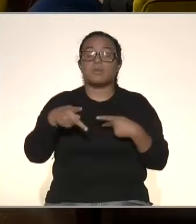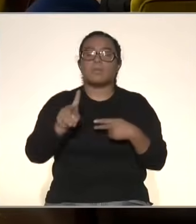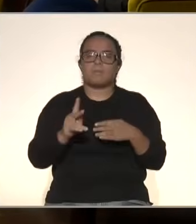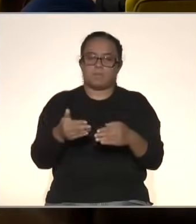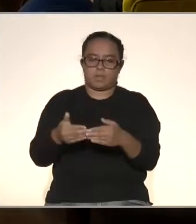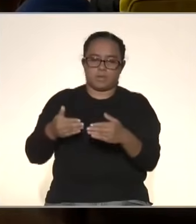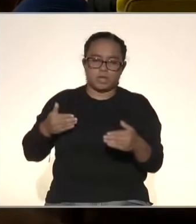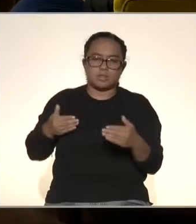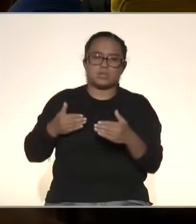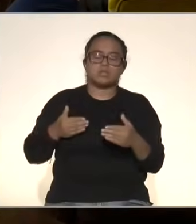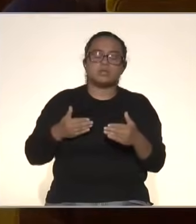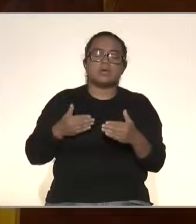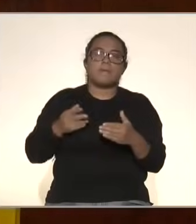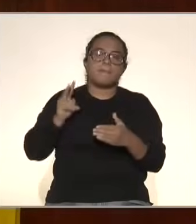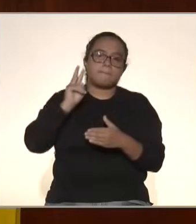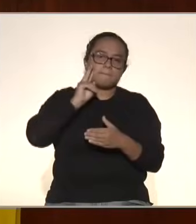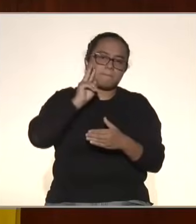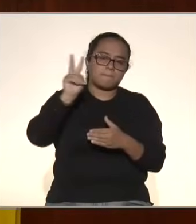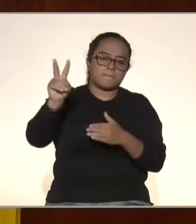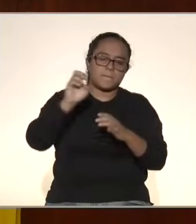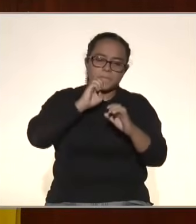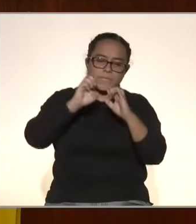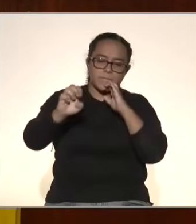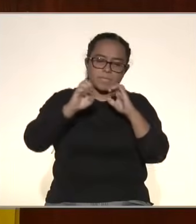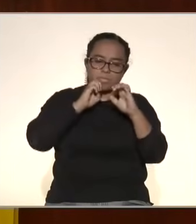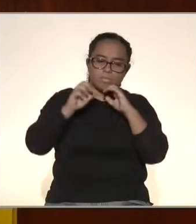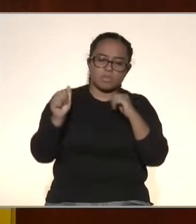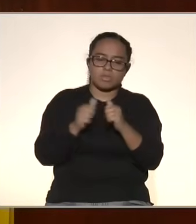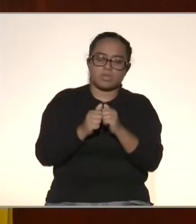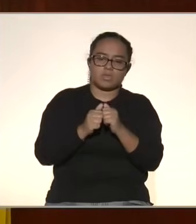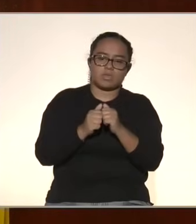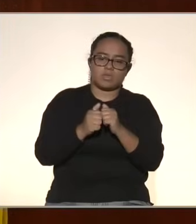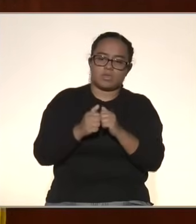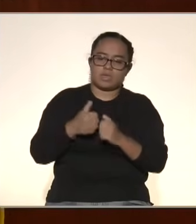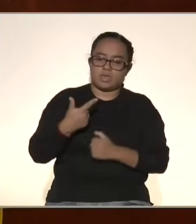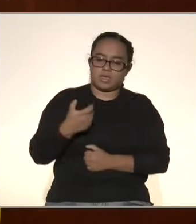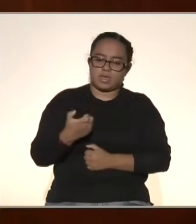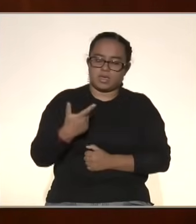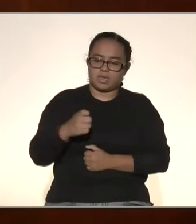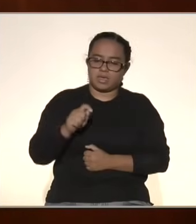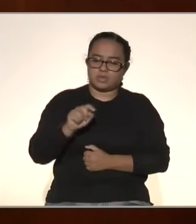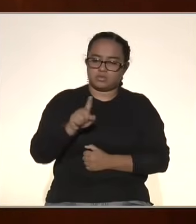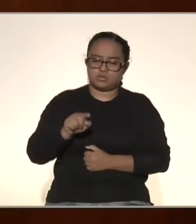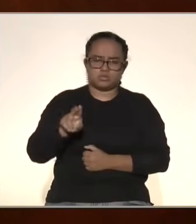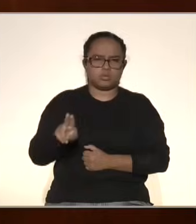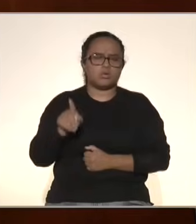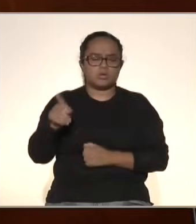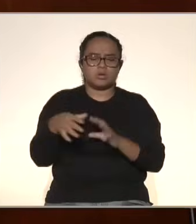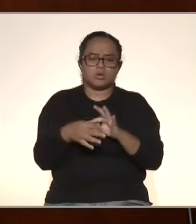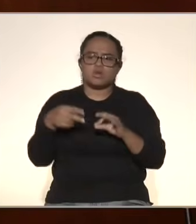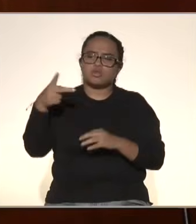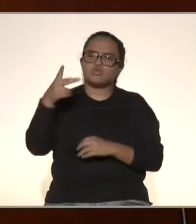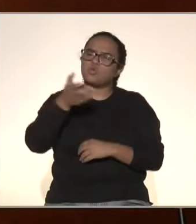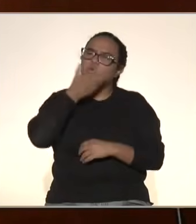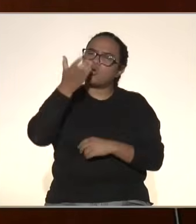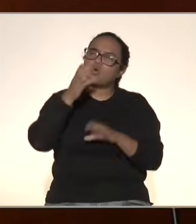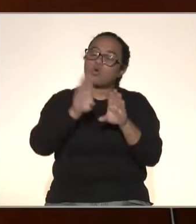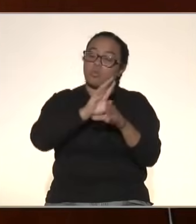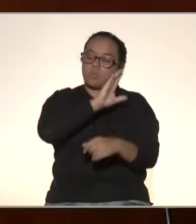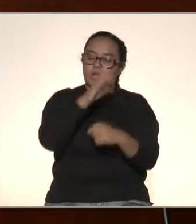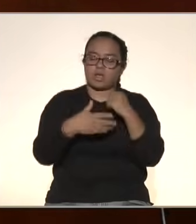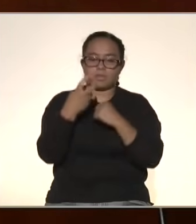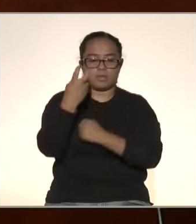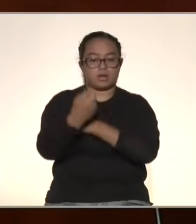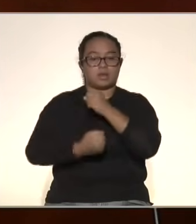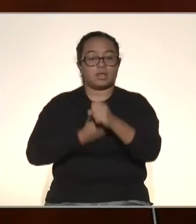quiero que me acompañen a ver la siguiente entrevista con Genjetsu, y nos va a compartir un ritual de fin de año, porque